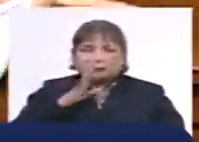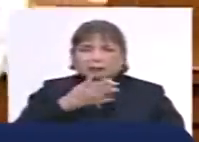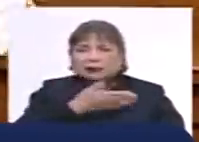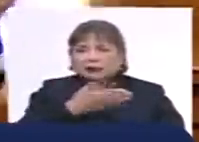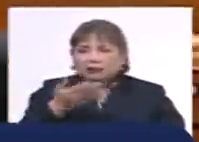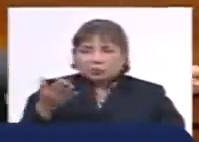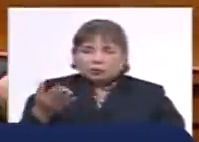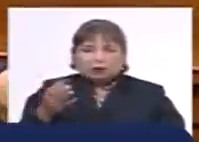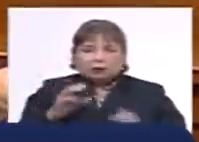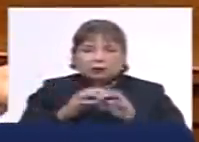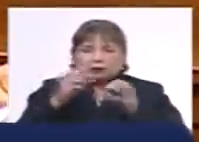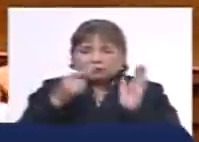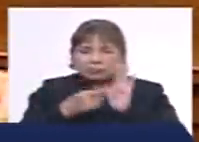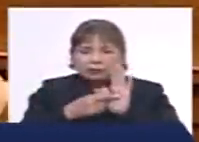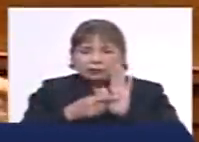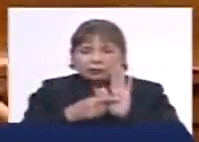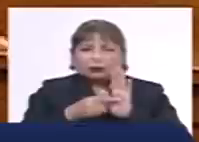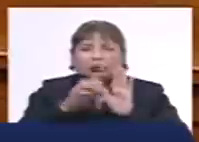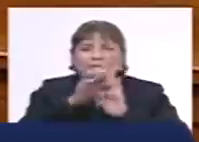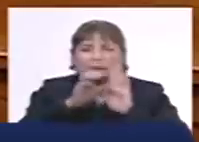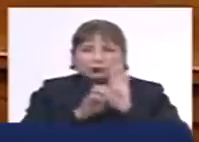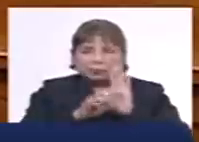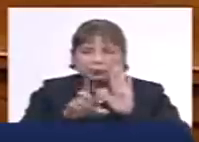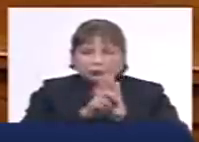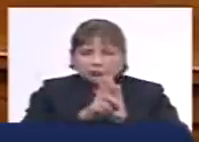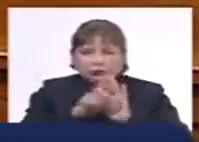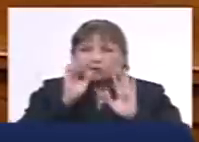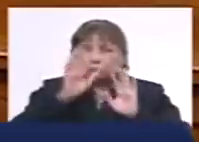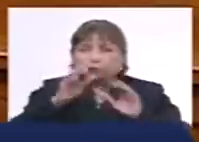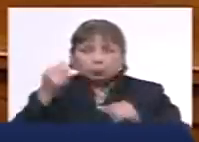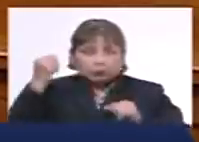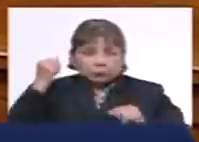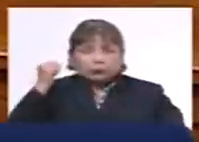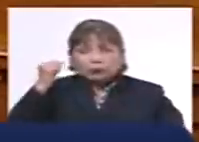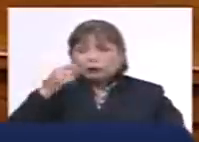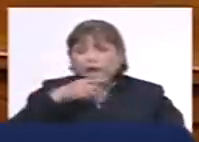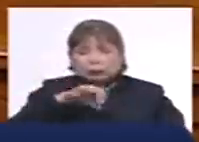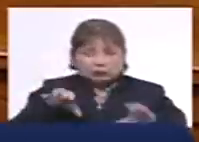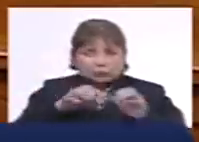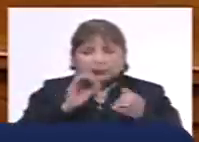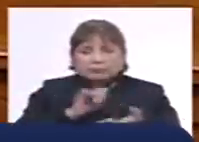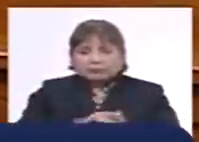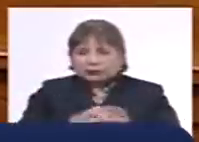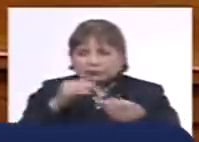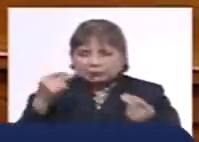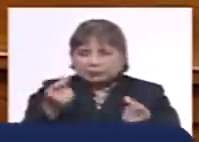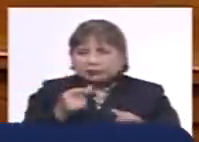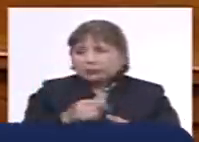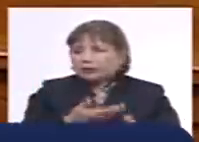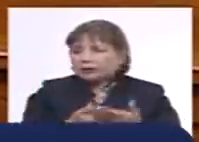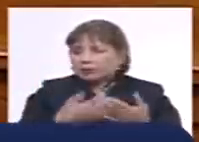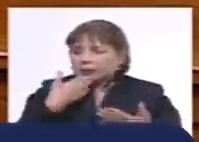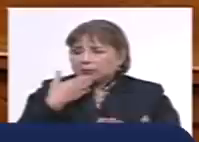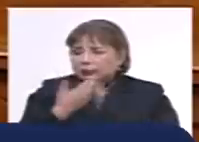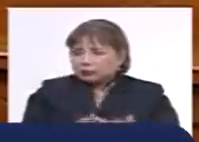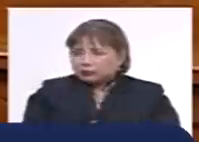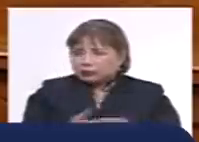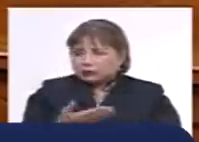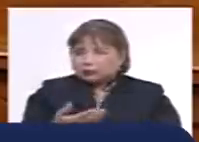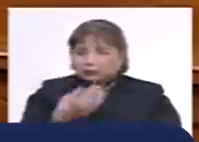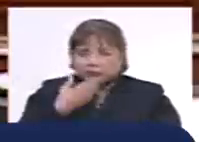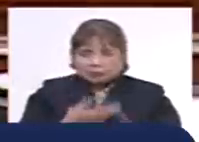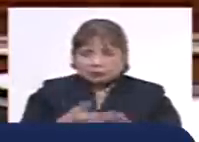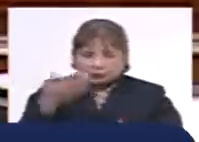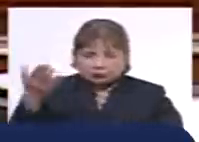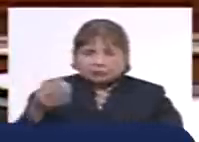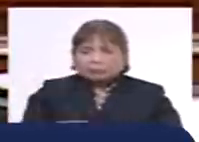y eso está señalado allí en la Constitución, es su facultad y lo deben hacer rápidamente. Muchas gracias, señora. Gracias